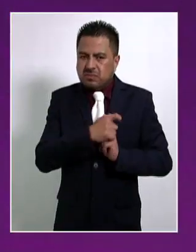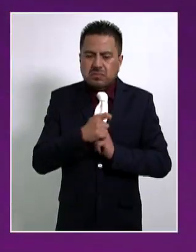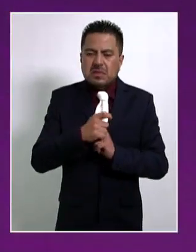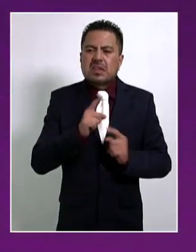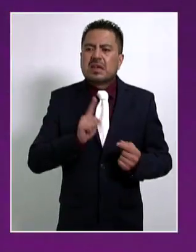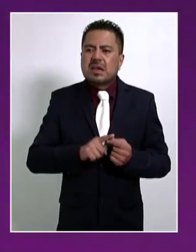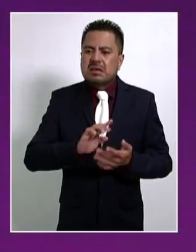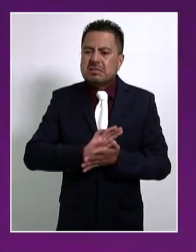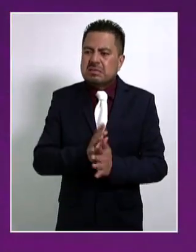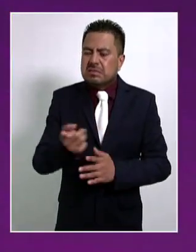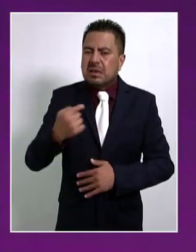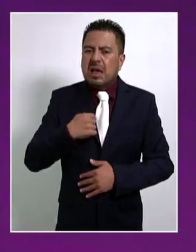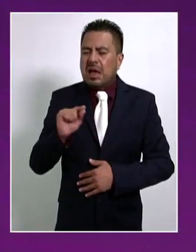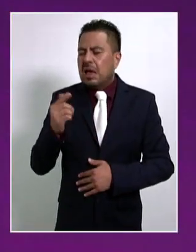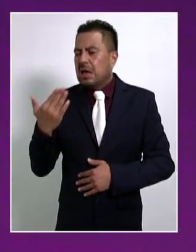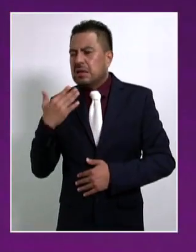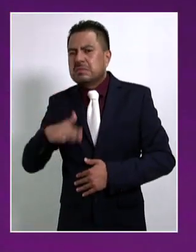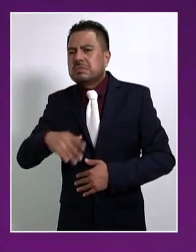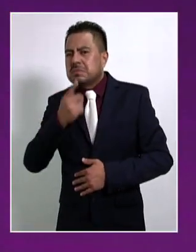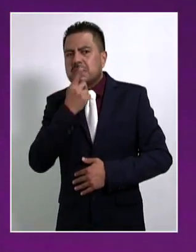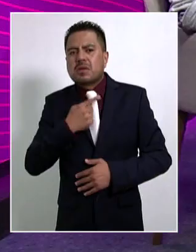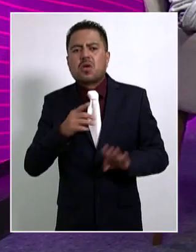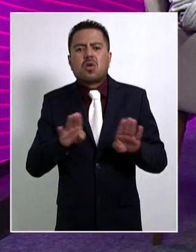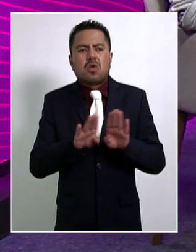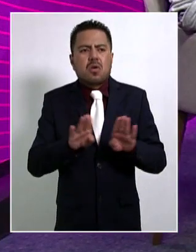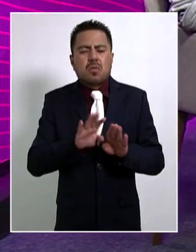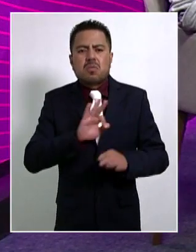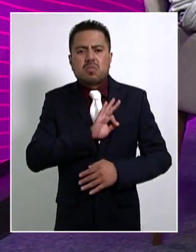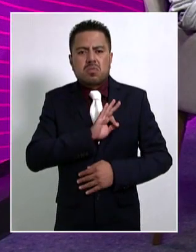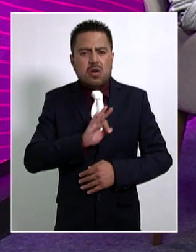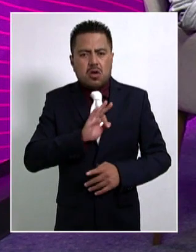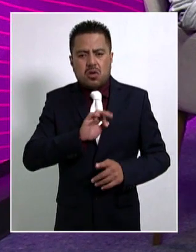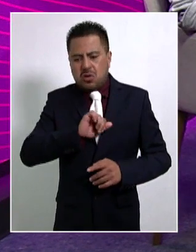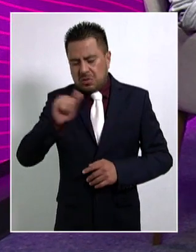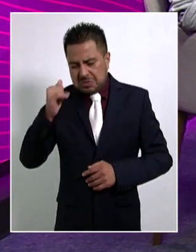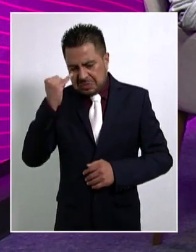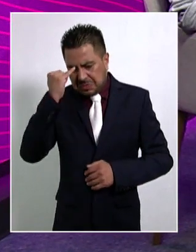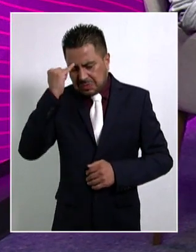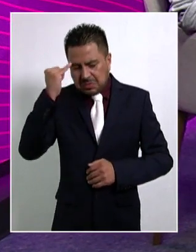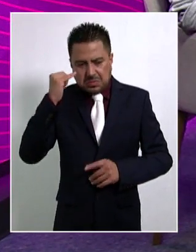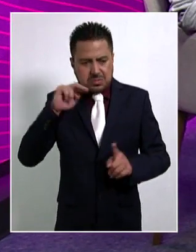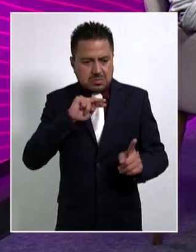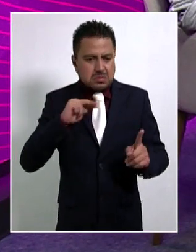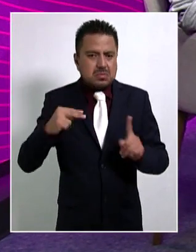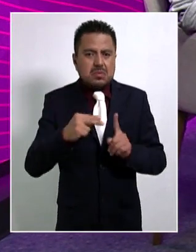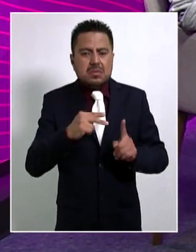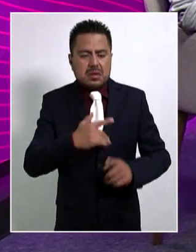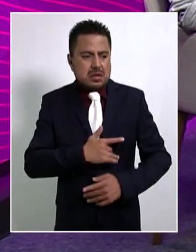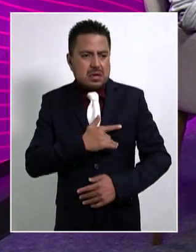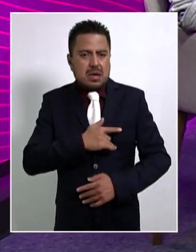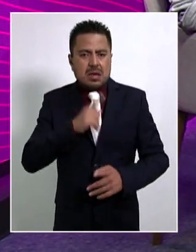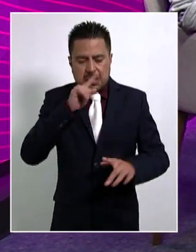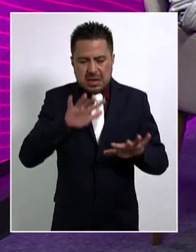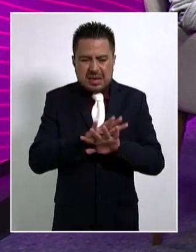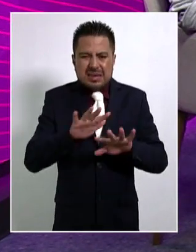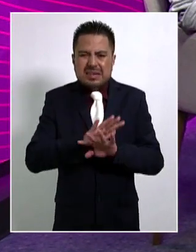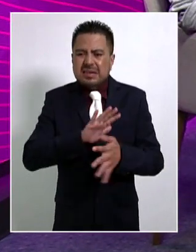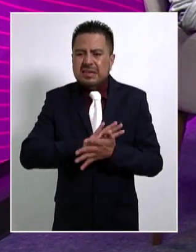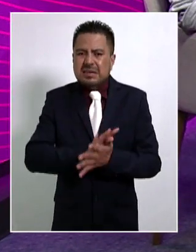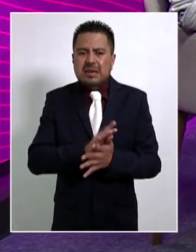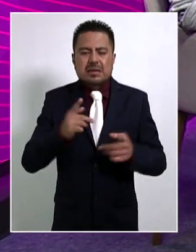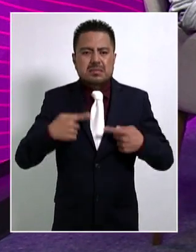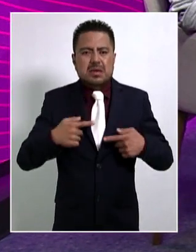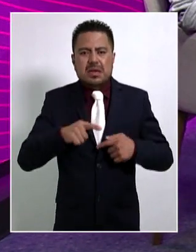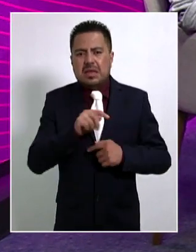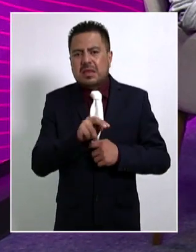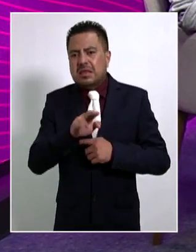discriminan. Hace poco me decían, bueno, ¿cómo podemos generar otra perspectiva para cambiar esta situación de discriminación hacia las personas